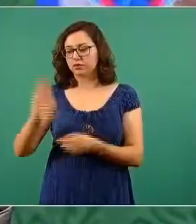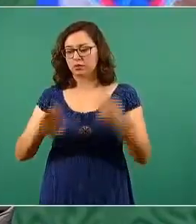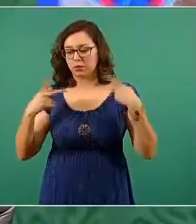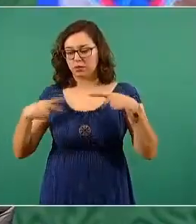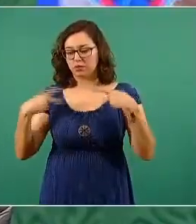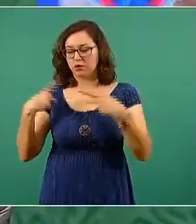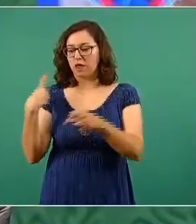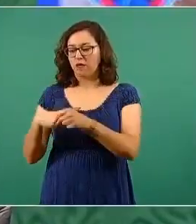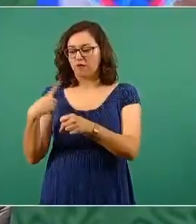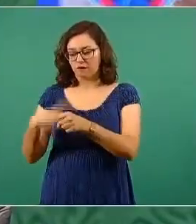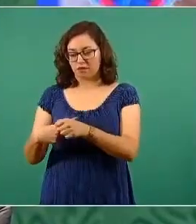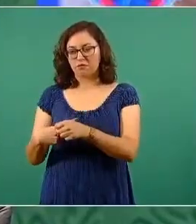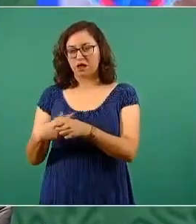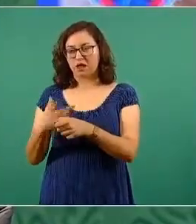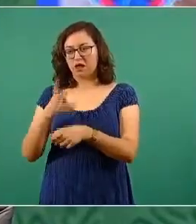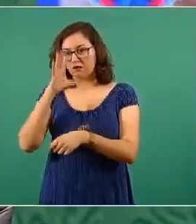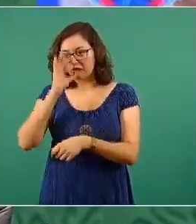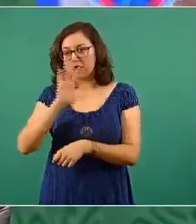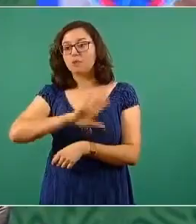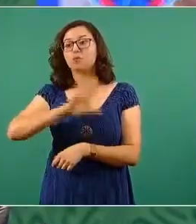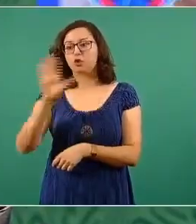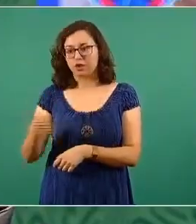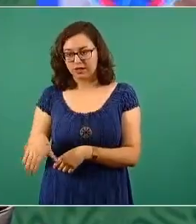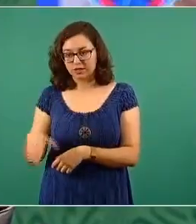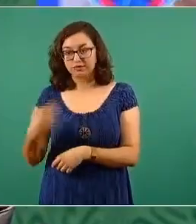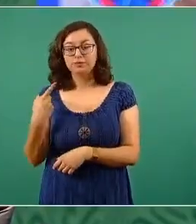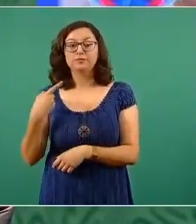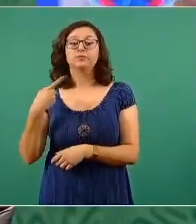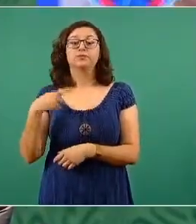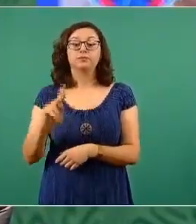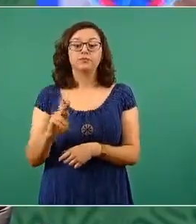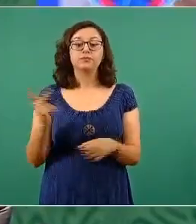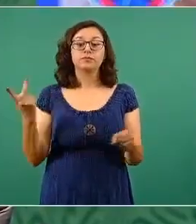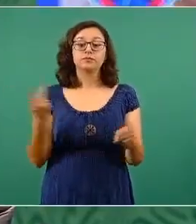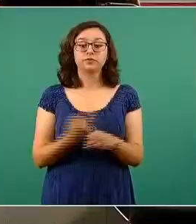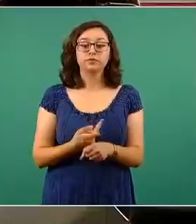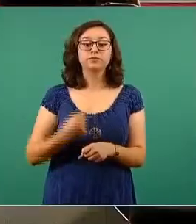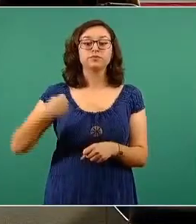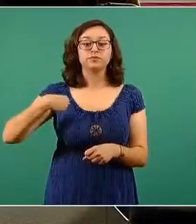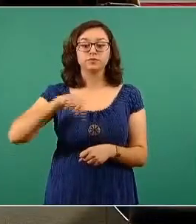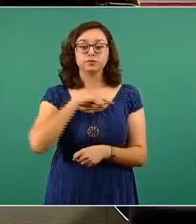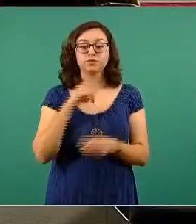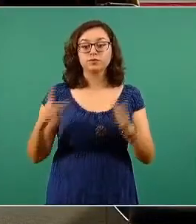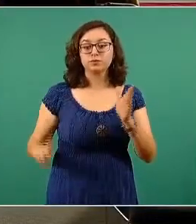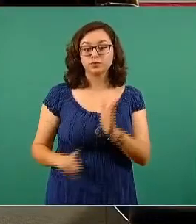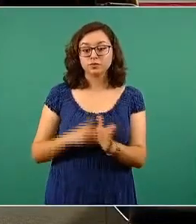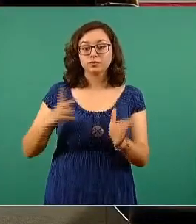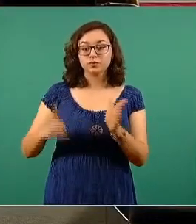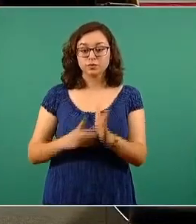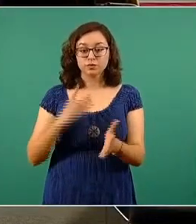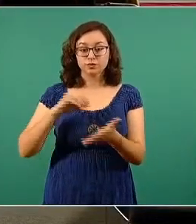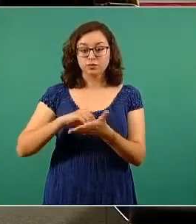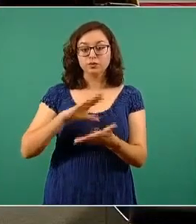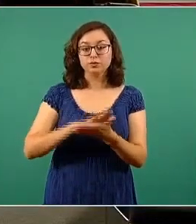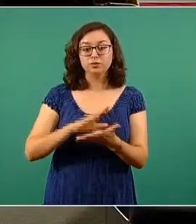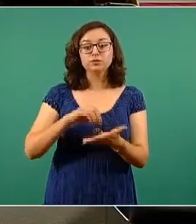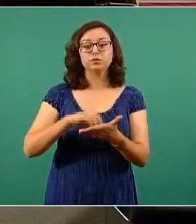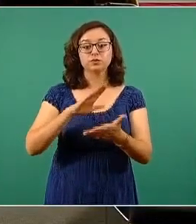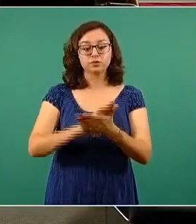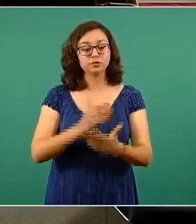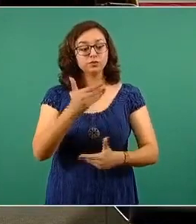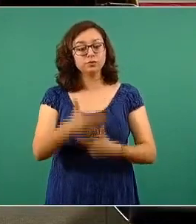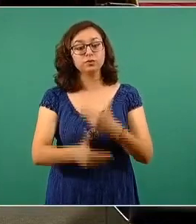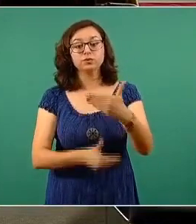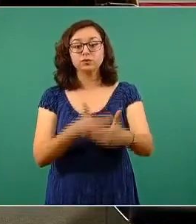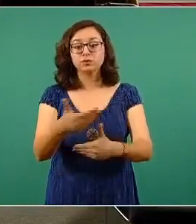lo que vamos registrando en un momento determinado nos da claramente el comportamiento, las tendencias,